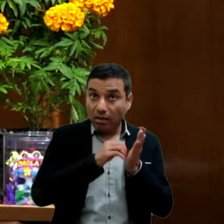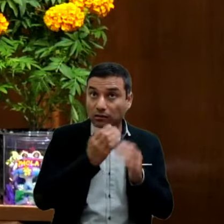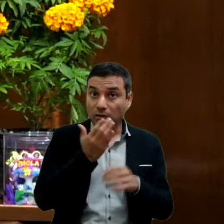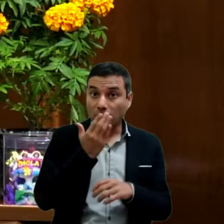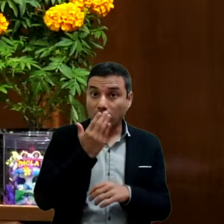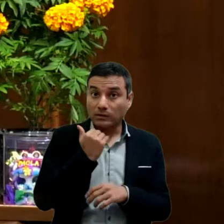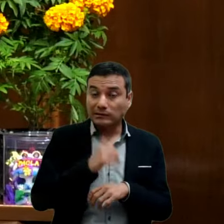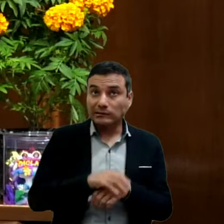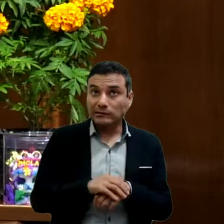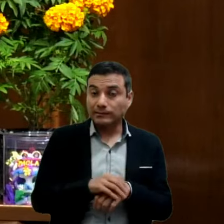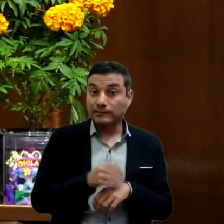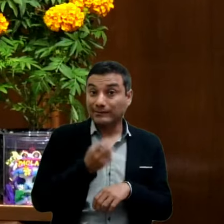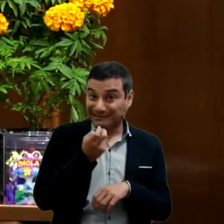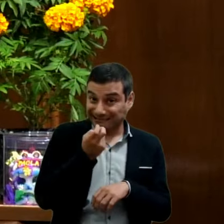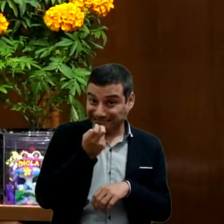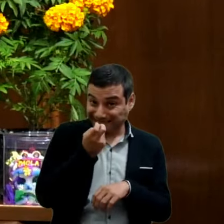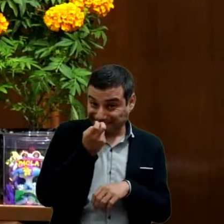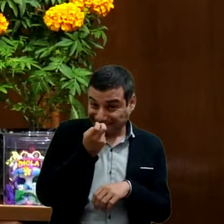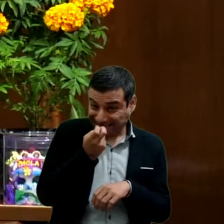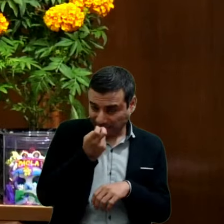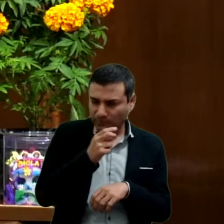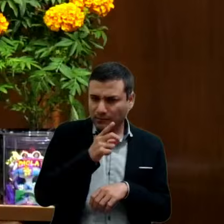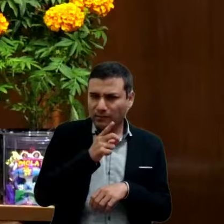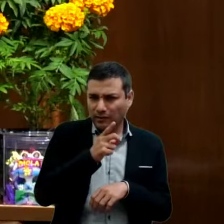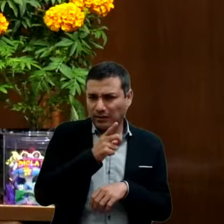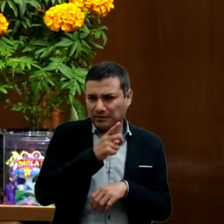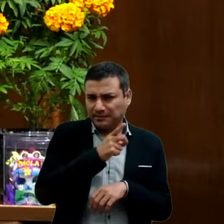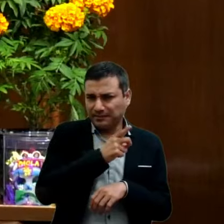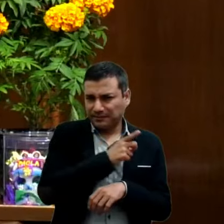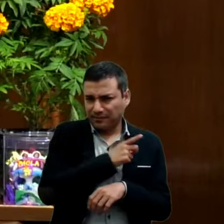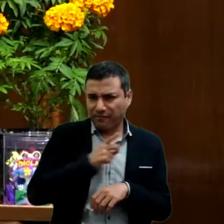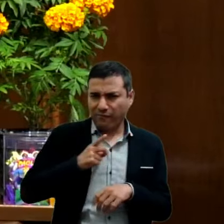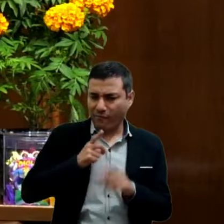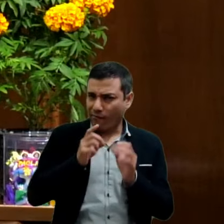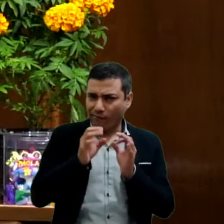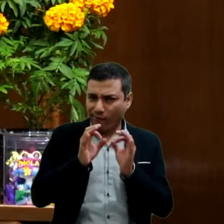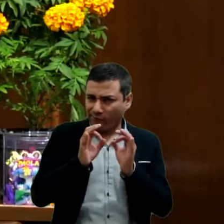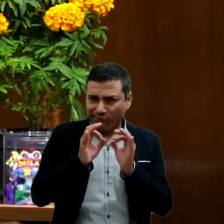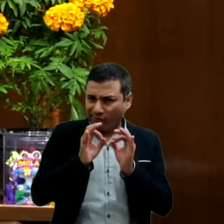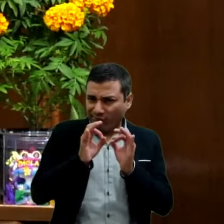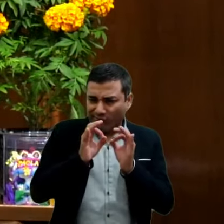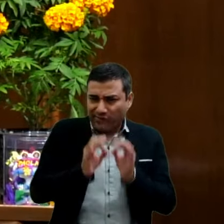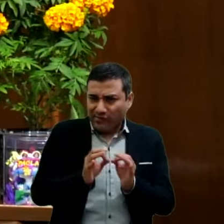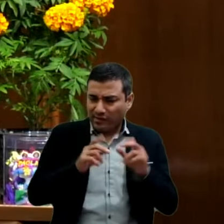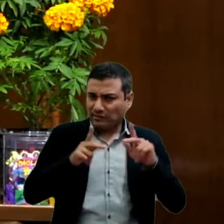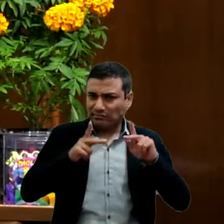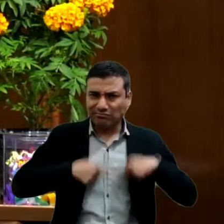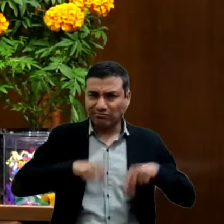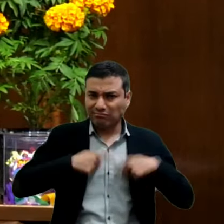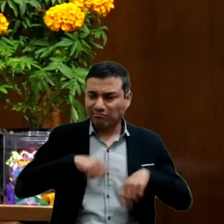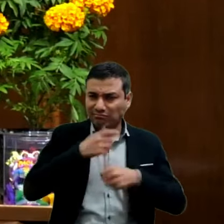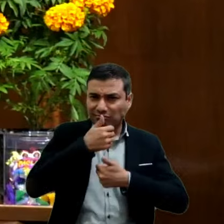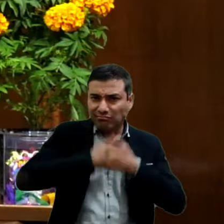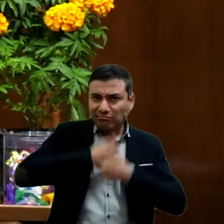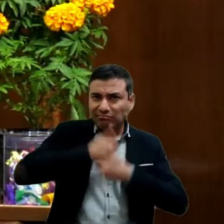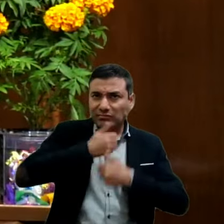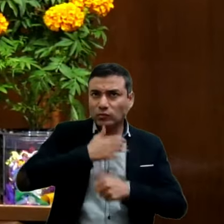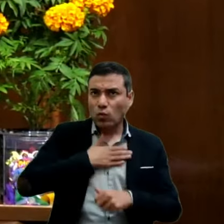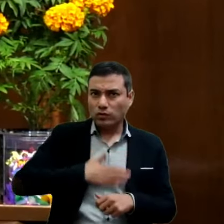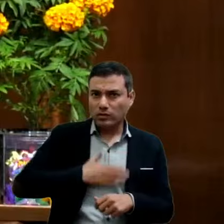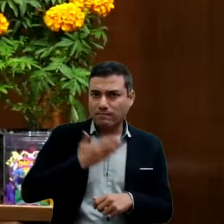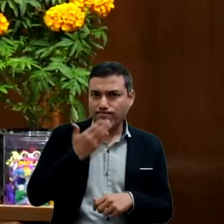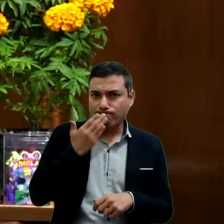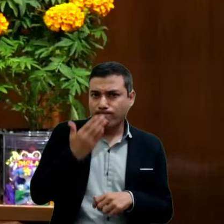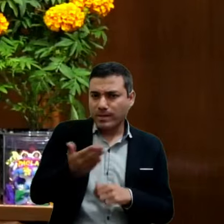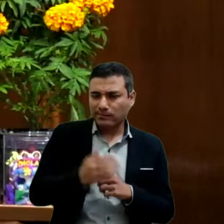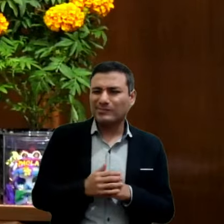Esta circunstancia, que debe ser ajena a la justa y sana competencia entre las personas, se beneficia